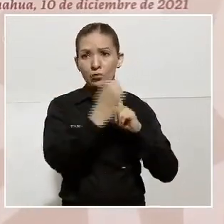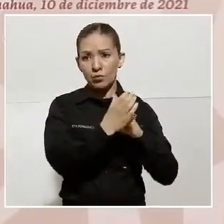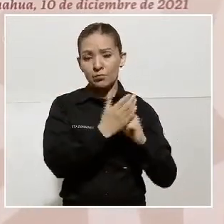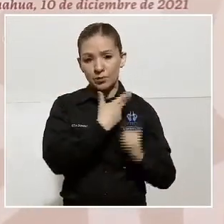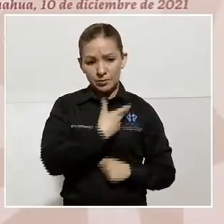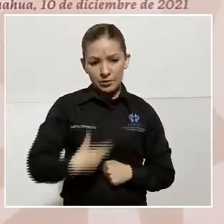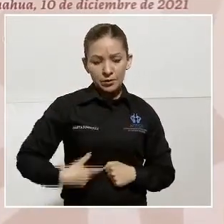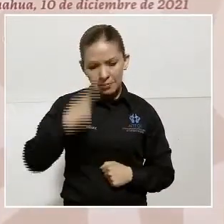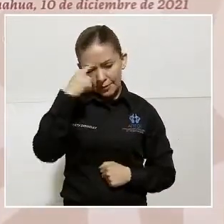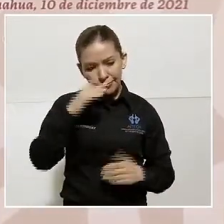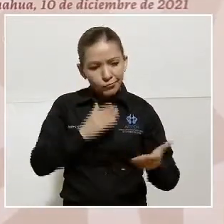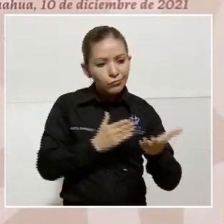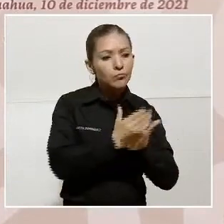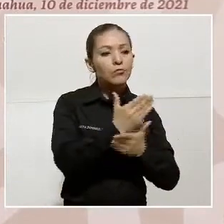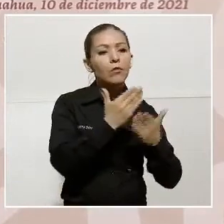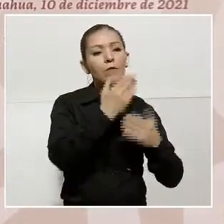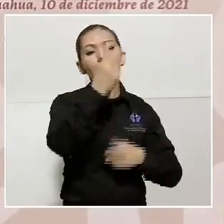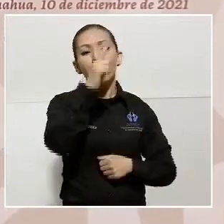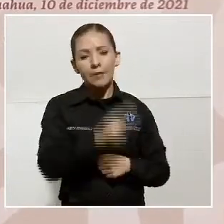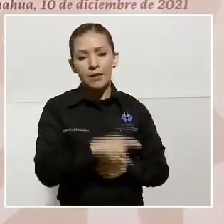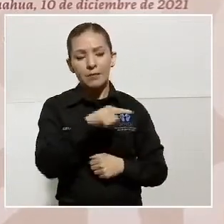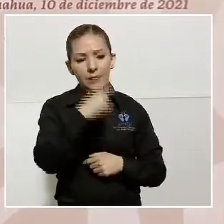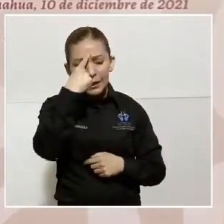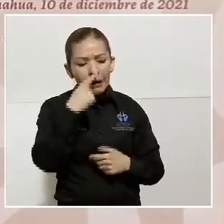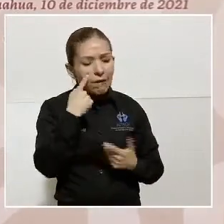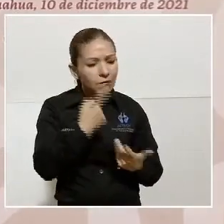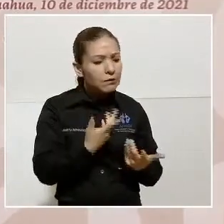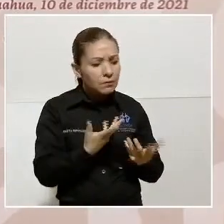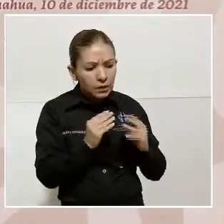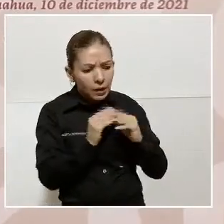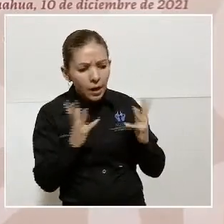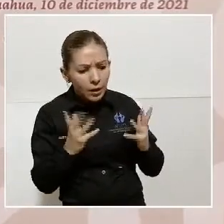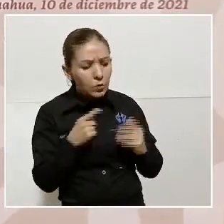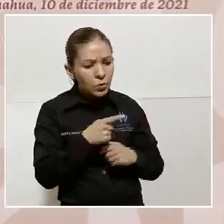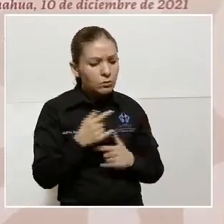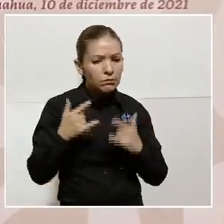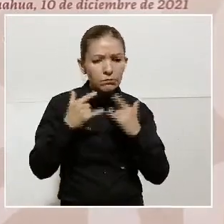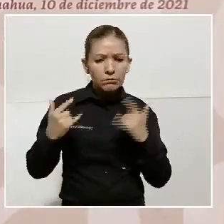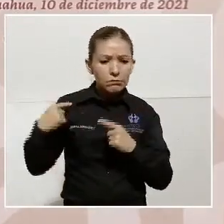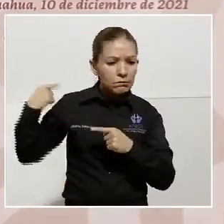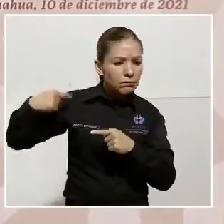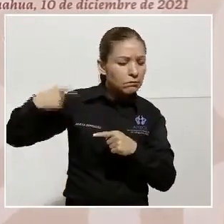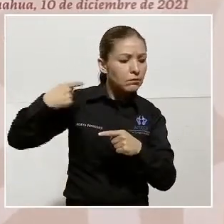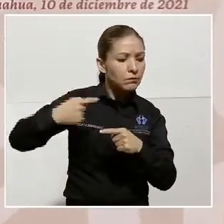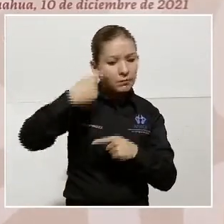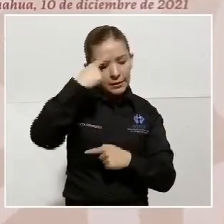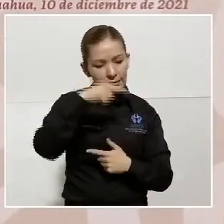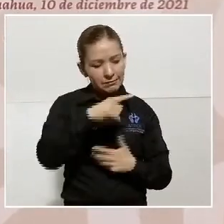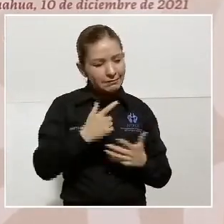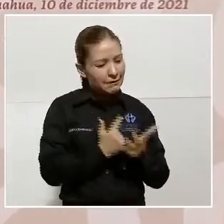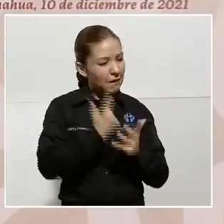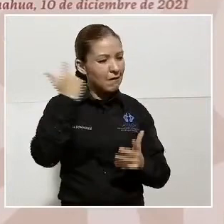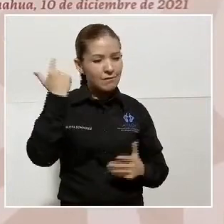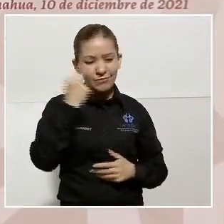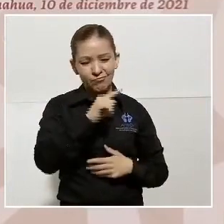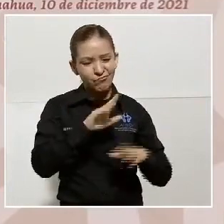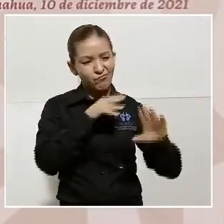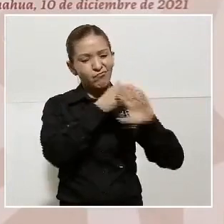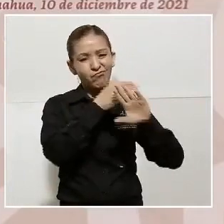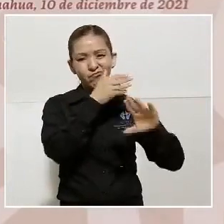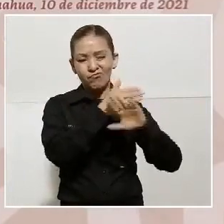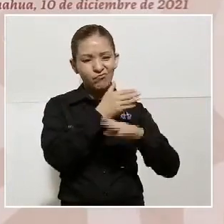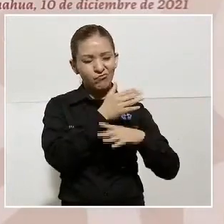el Acceso a la Verdad, el Esclarecimiento Histórico y el Impulso a la Justicia para las graves violaciones a derechos